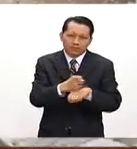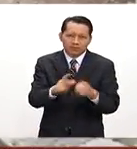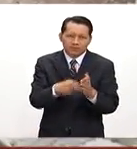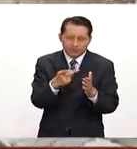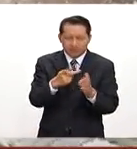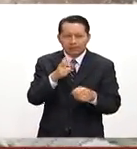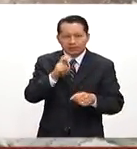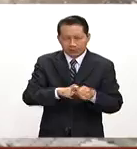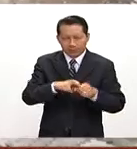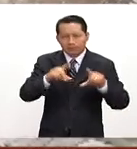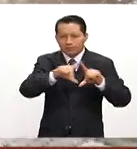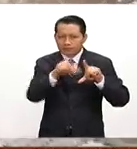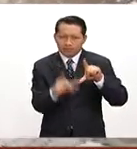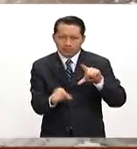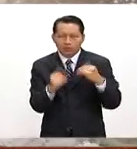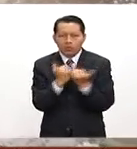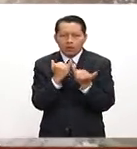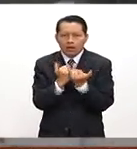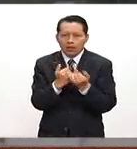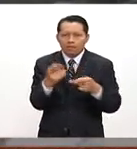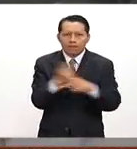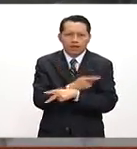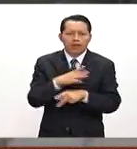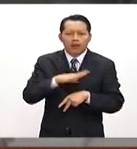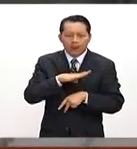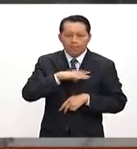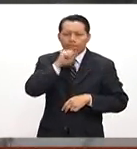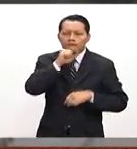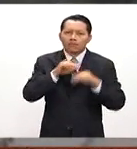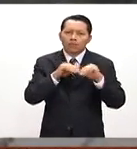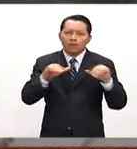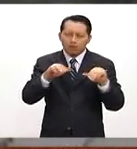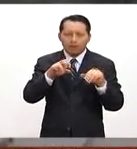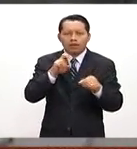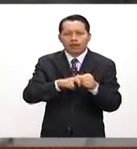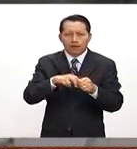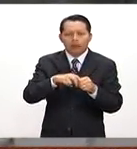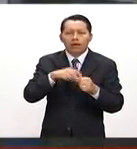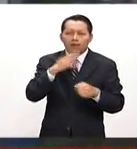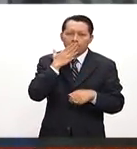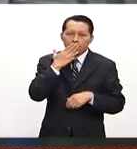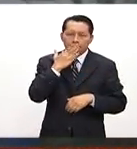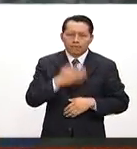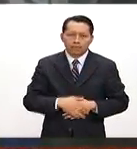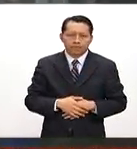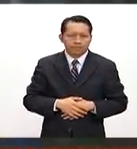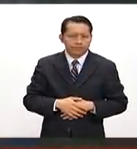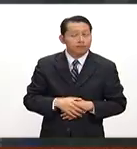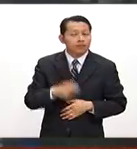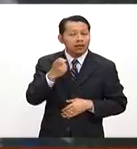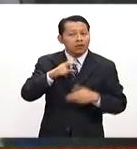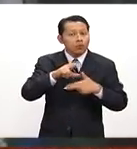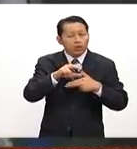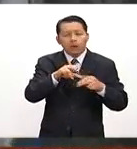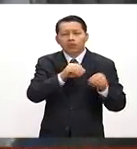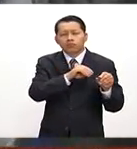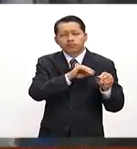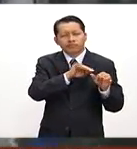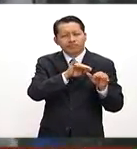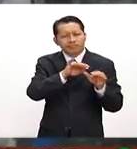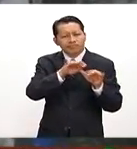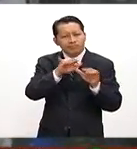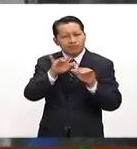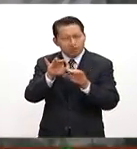en territorio nacional. Lo hizo en las costas de Sonora. El ciclón se desplaza hacia el